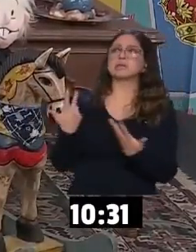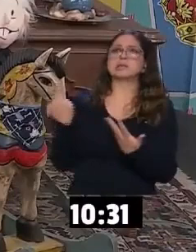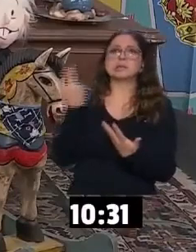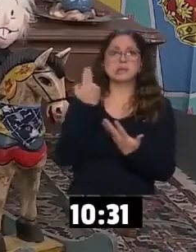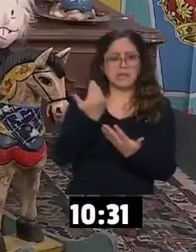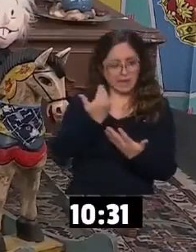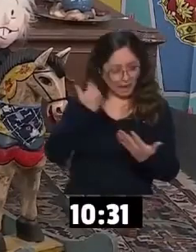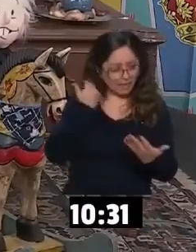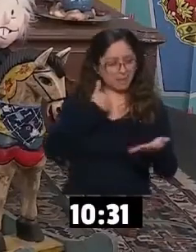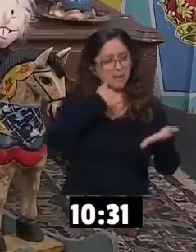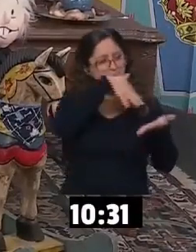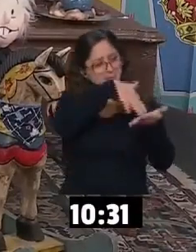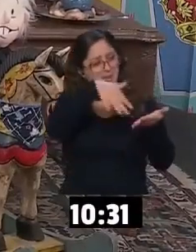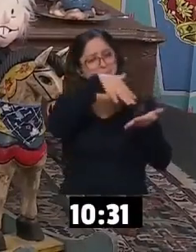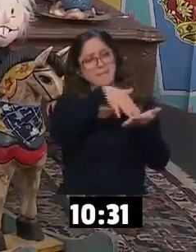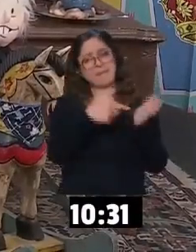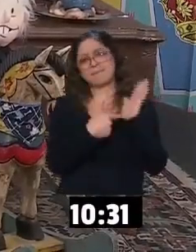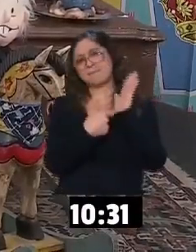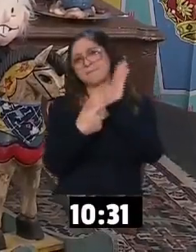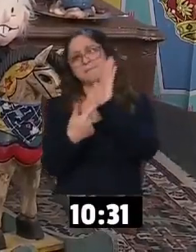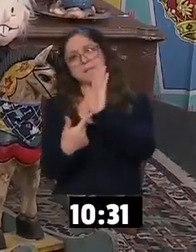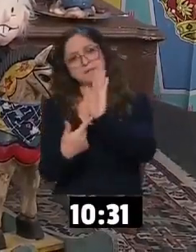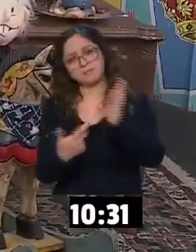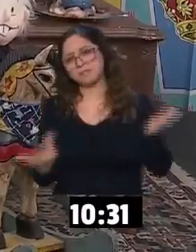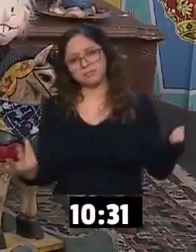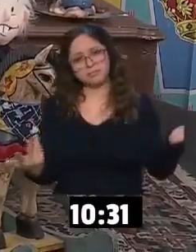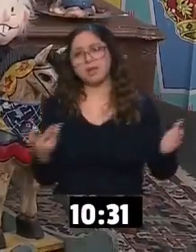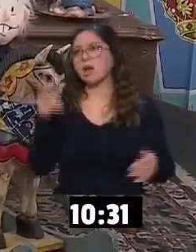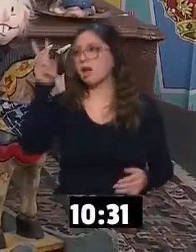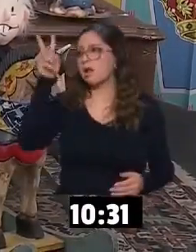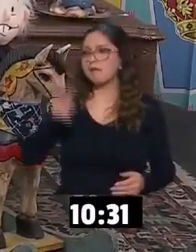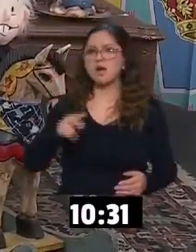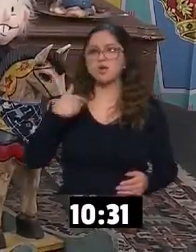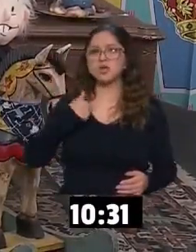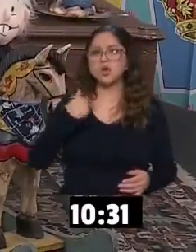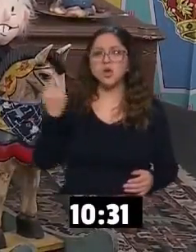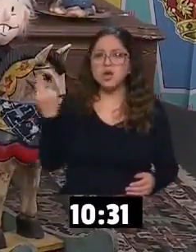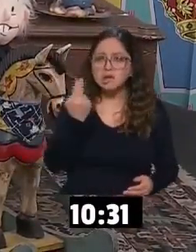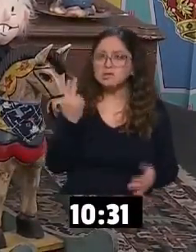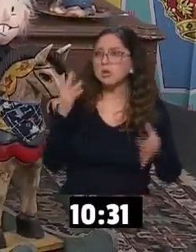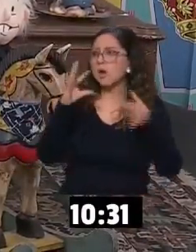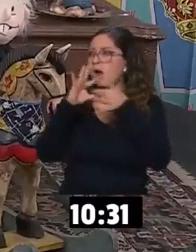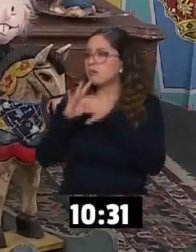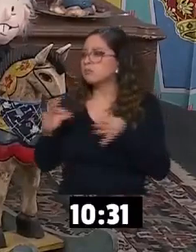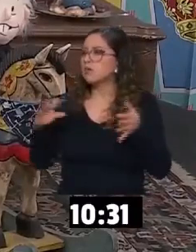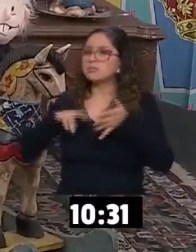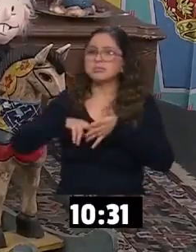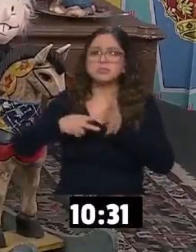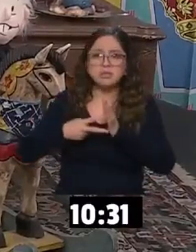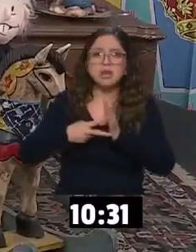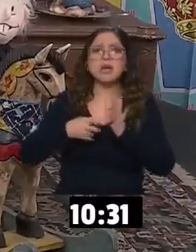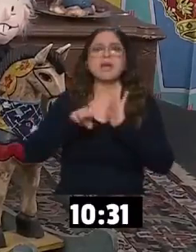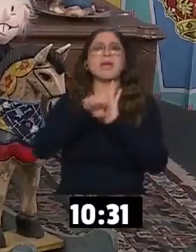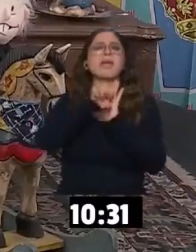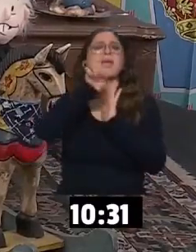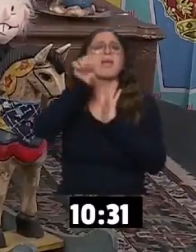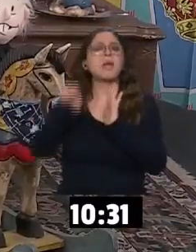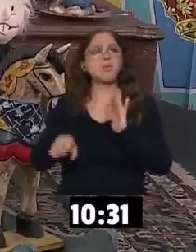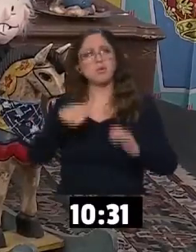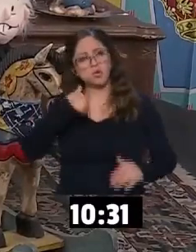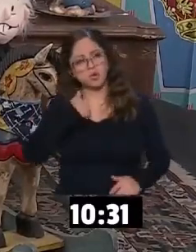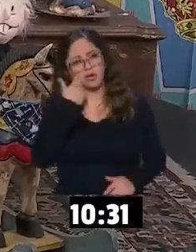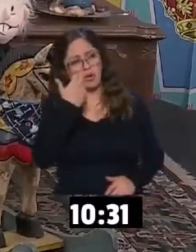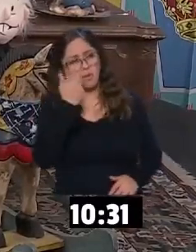a pelar con su tiempo, tengo que hablar con el ingeniero. Rápido. Nunca me lo amenazó nadie, ni